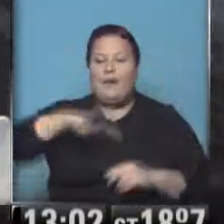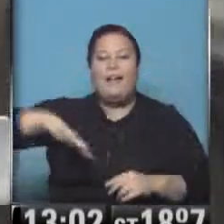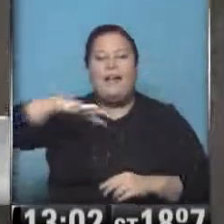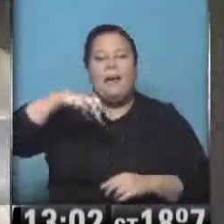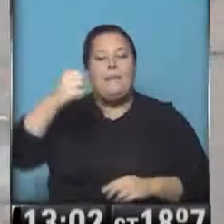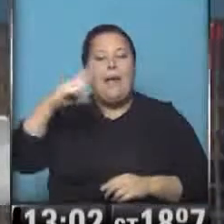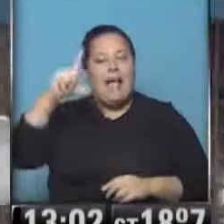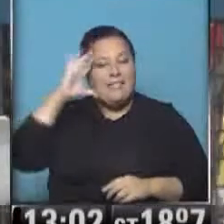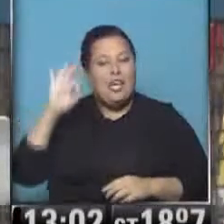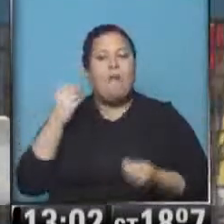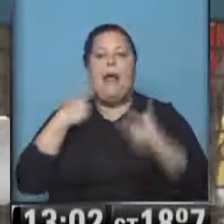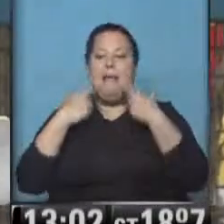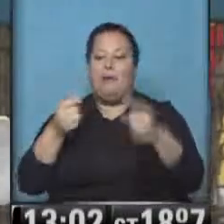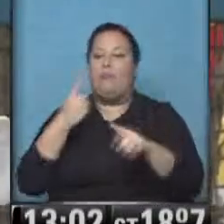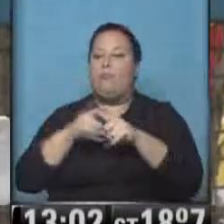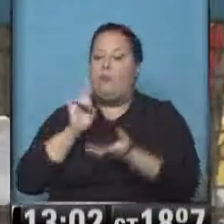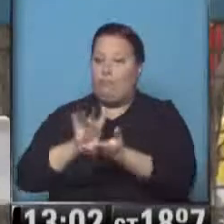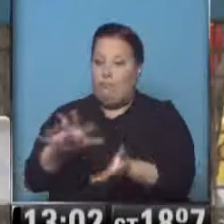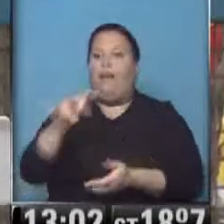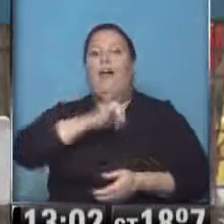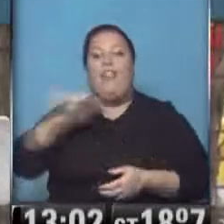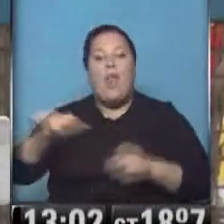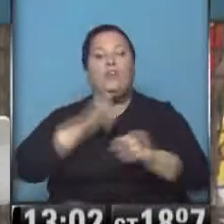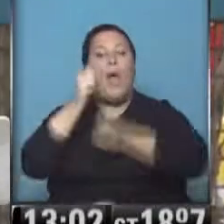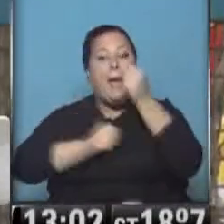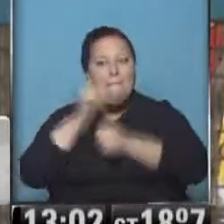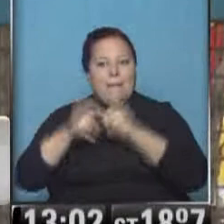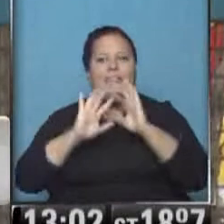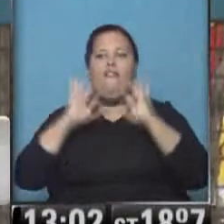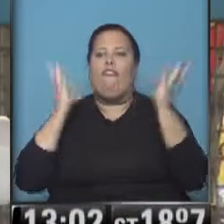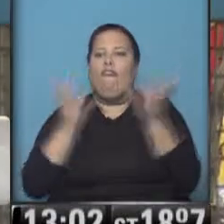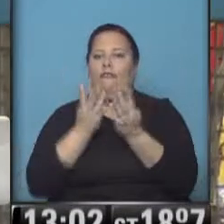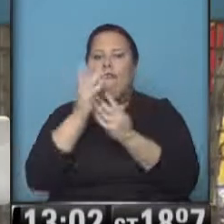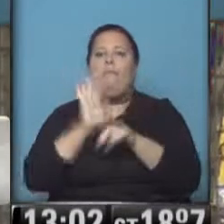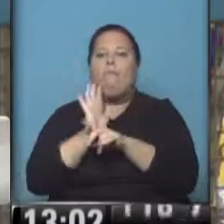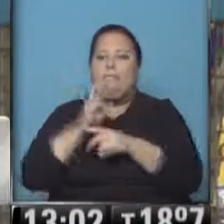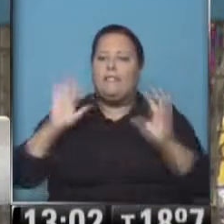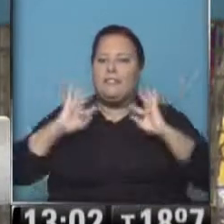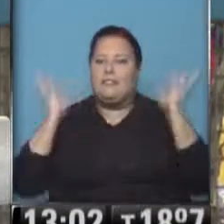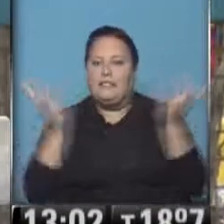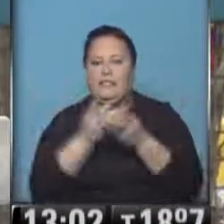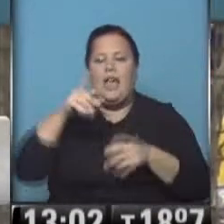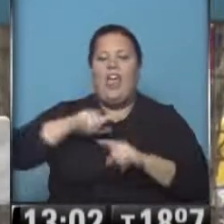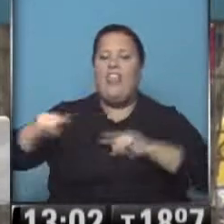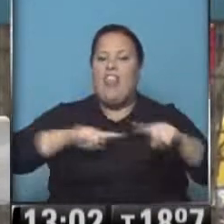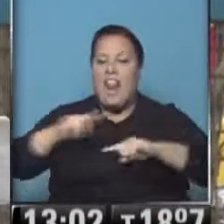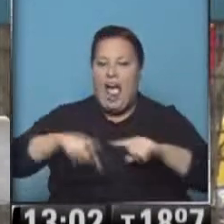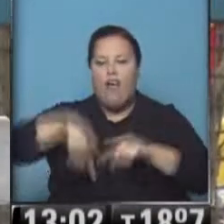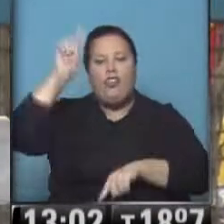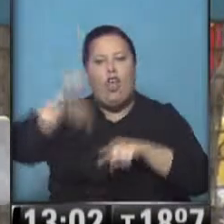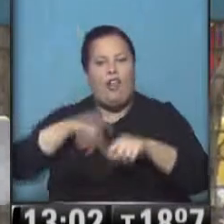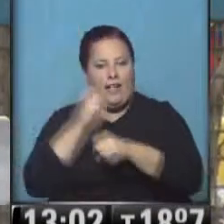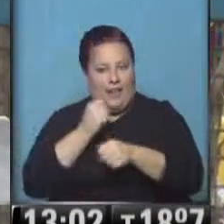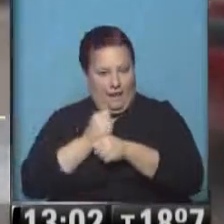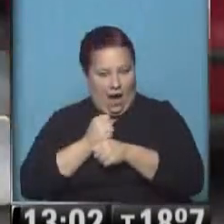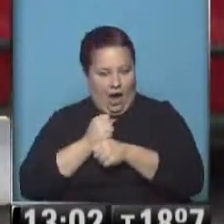para protestar por los despidos y denunciar que la empresa construyó una jaula en la que tienen cerrados a los delegados en su jornada laboral.